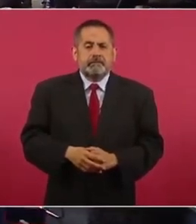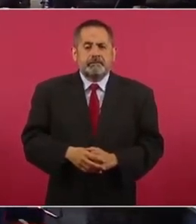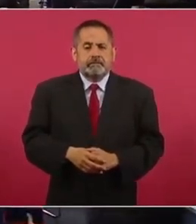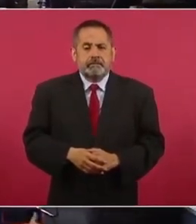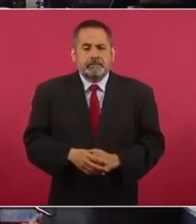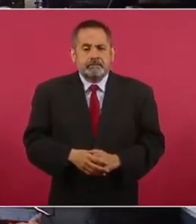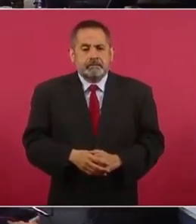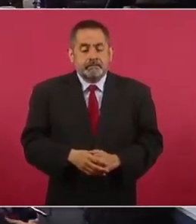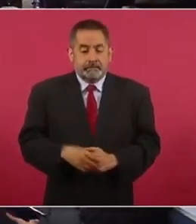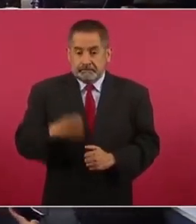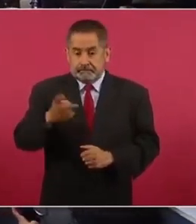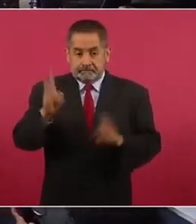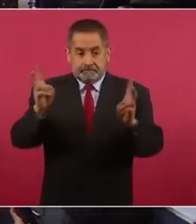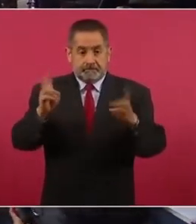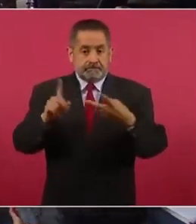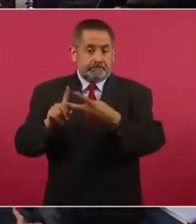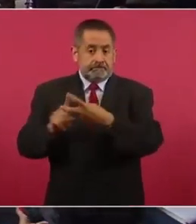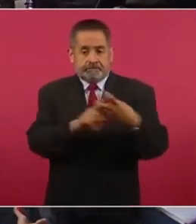Ah, este es secuestro, sí.